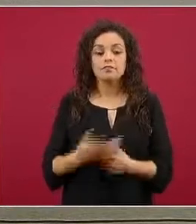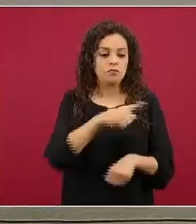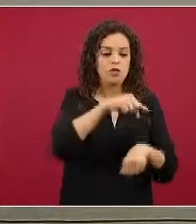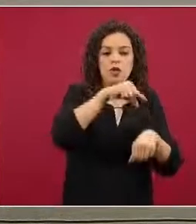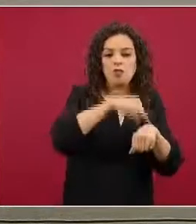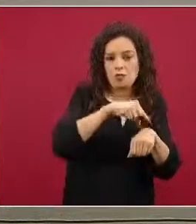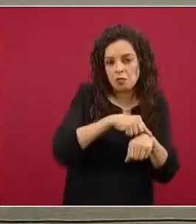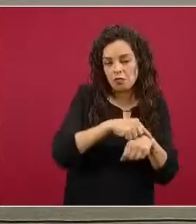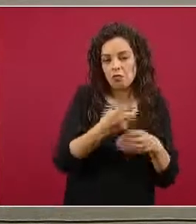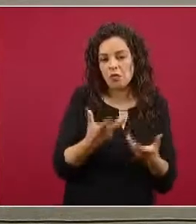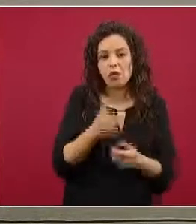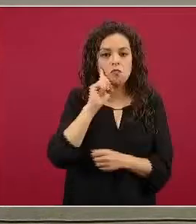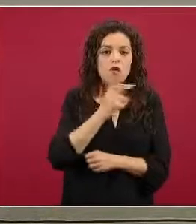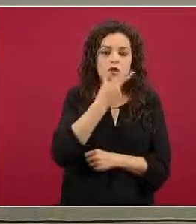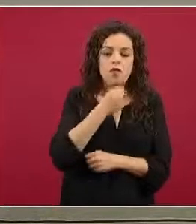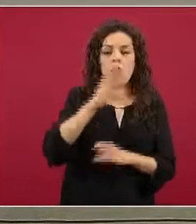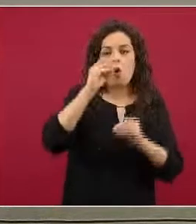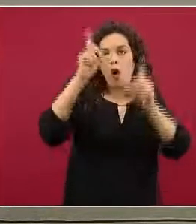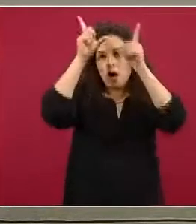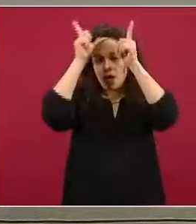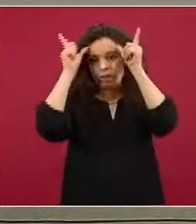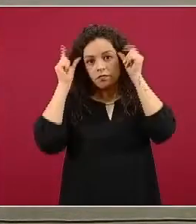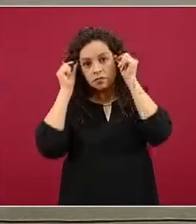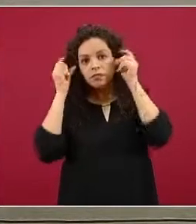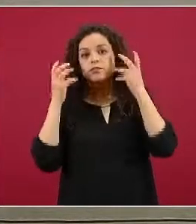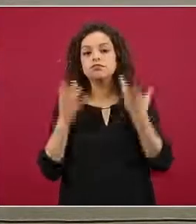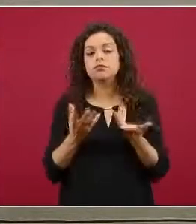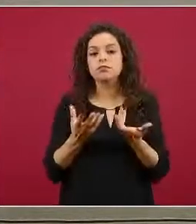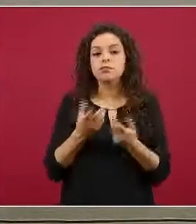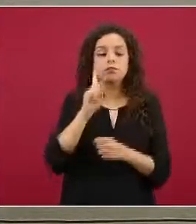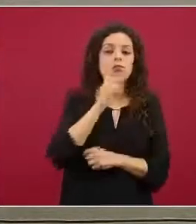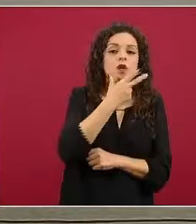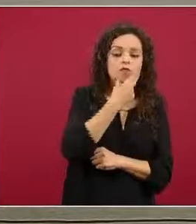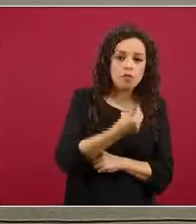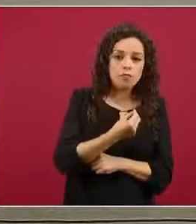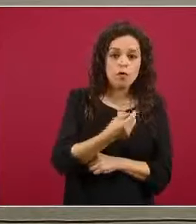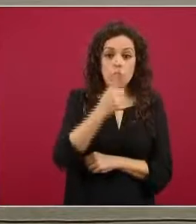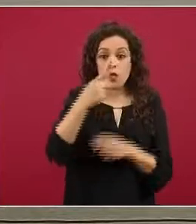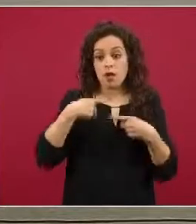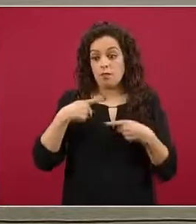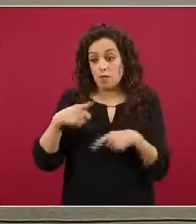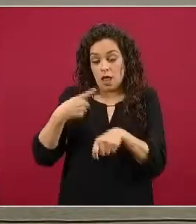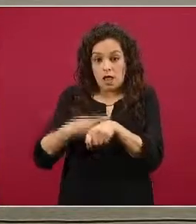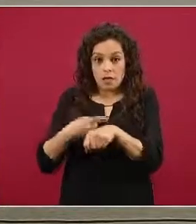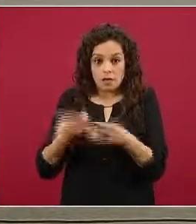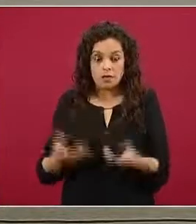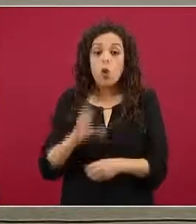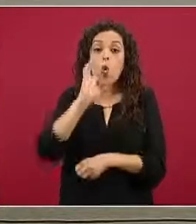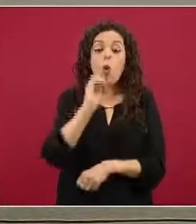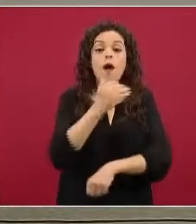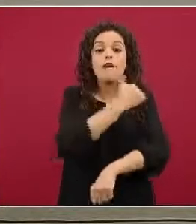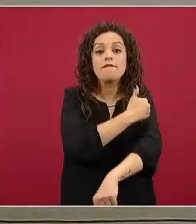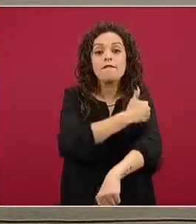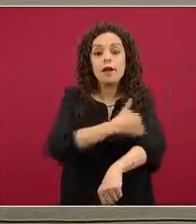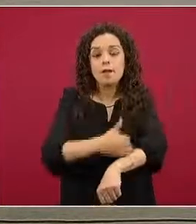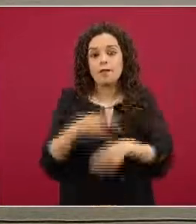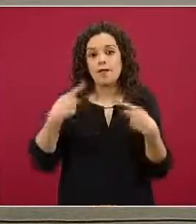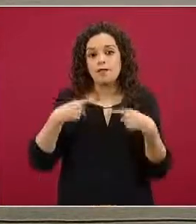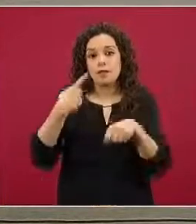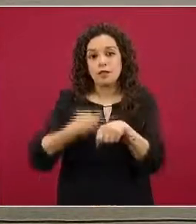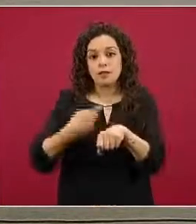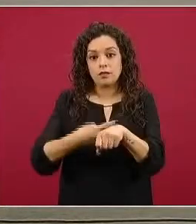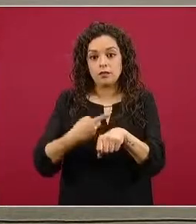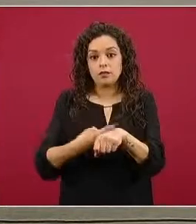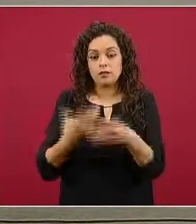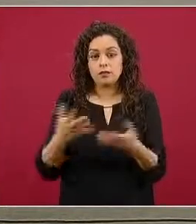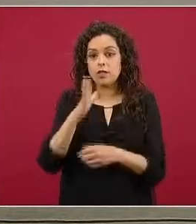médico, enfermero o enfermera de alguna persona enferma o familiar de una persona enferma que no